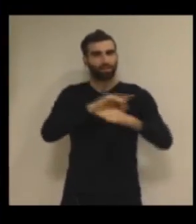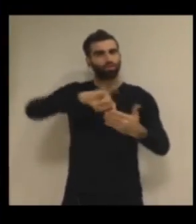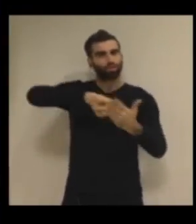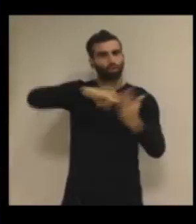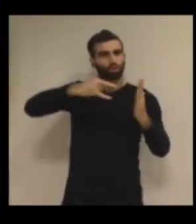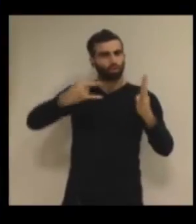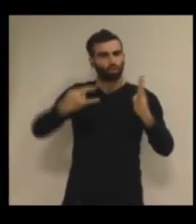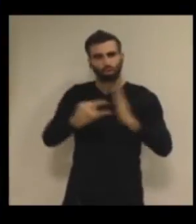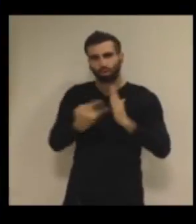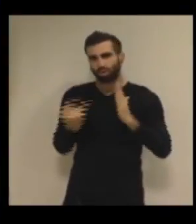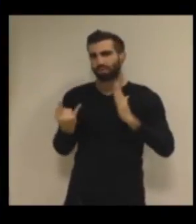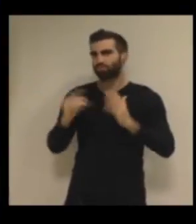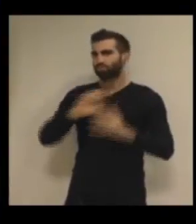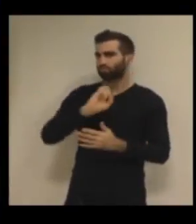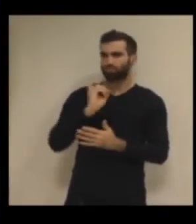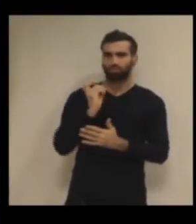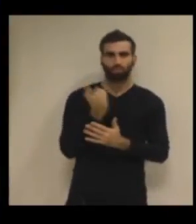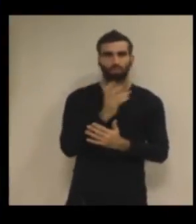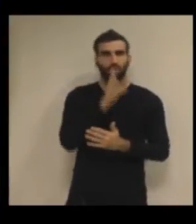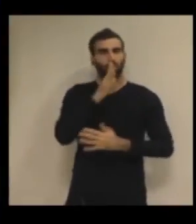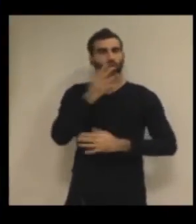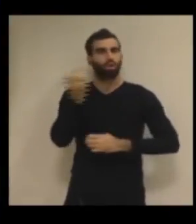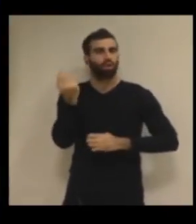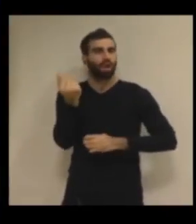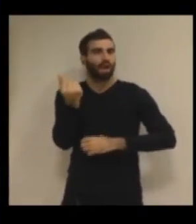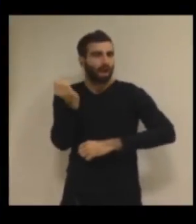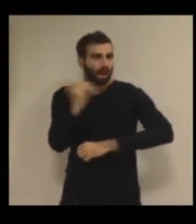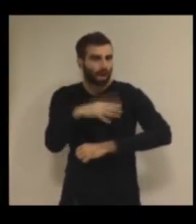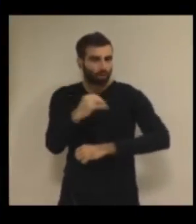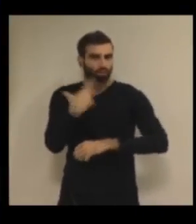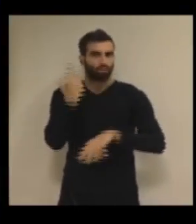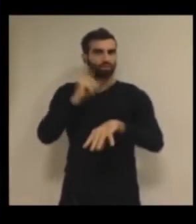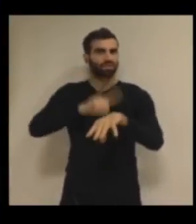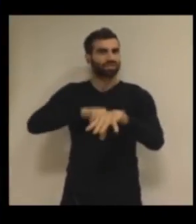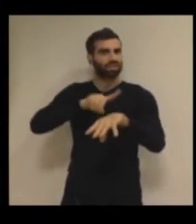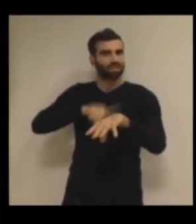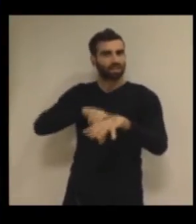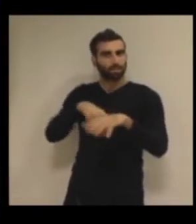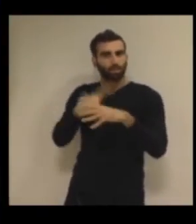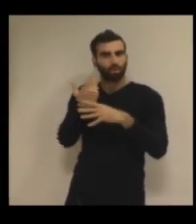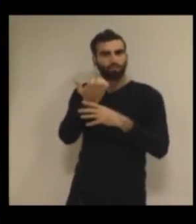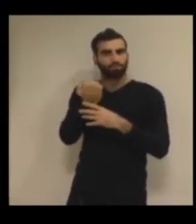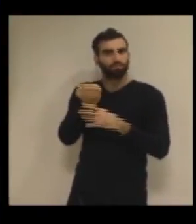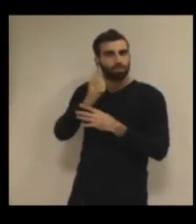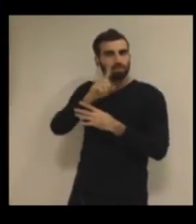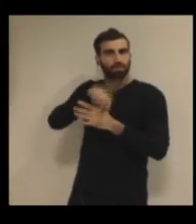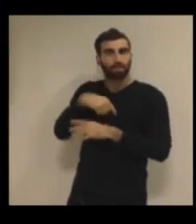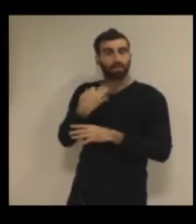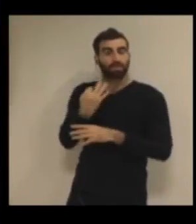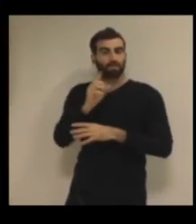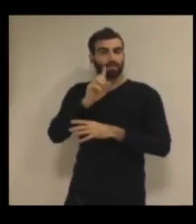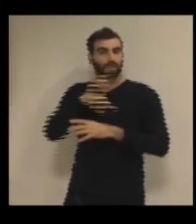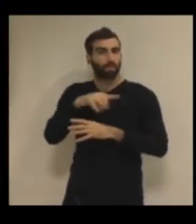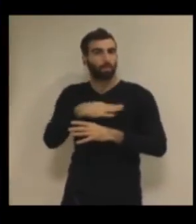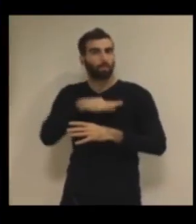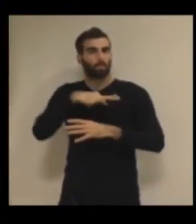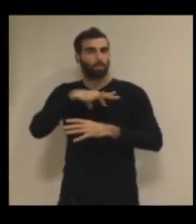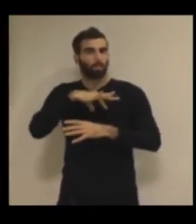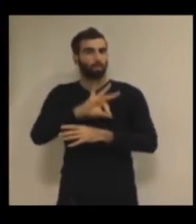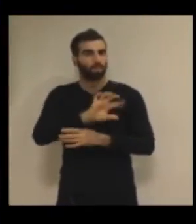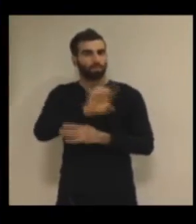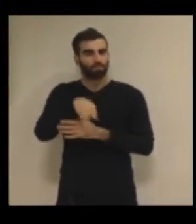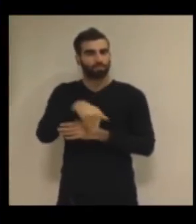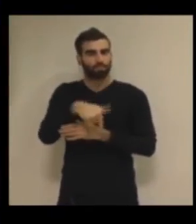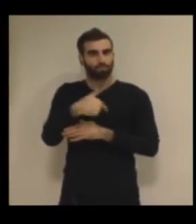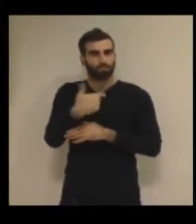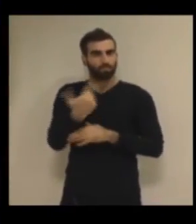múltiples de ahorro, de tiempo económico y sobre todo que la posibilidad de